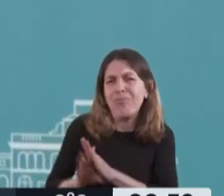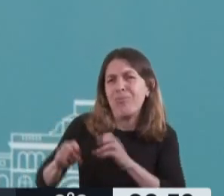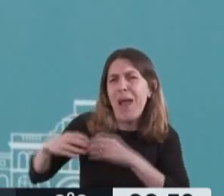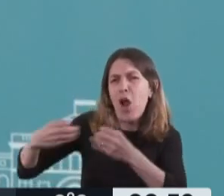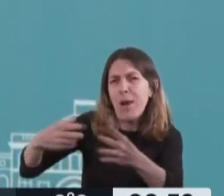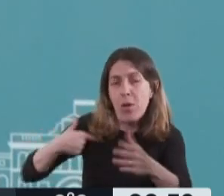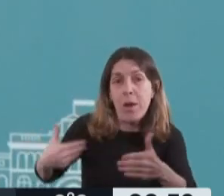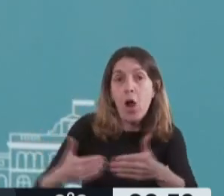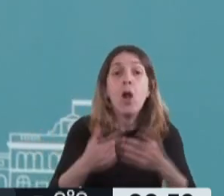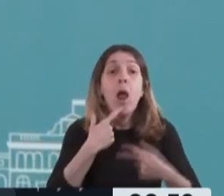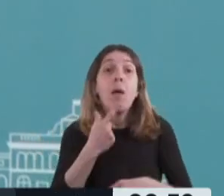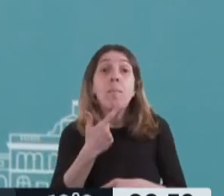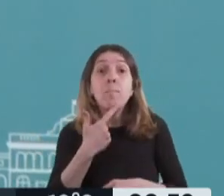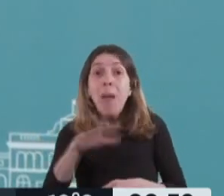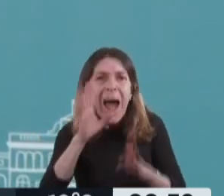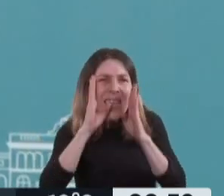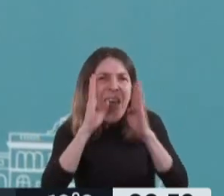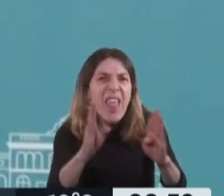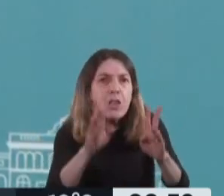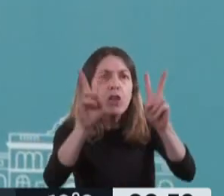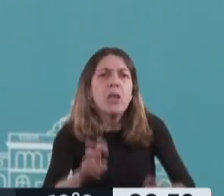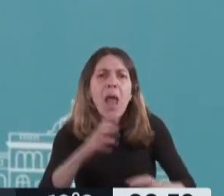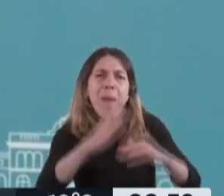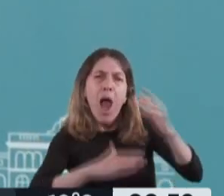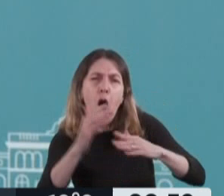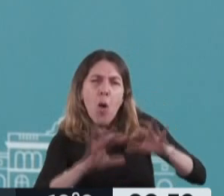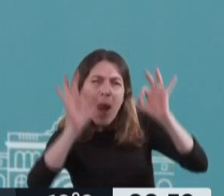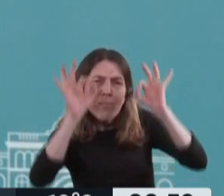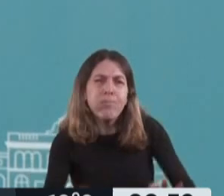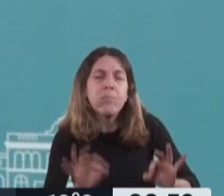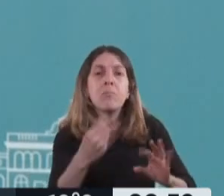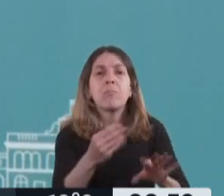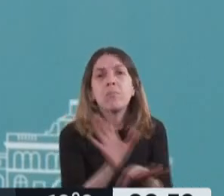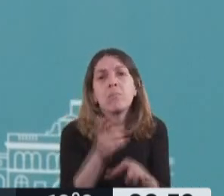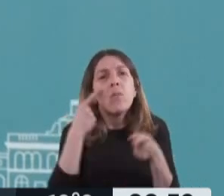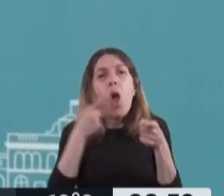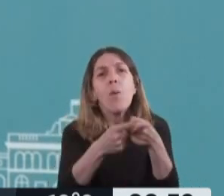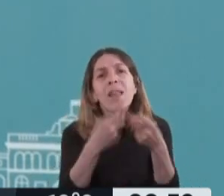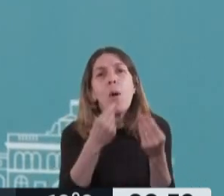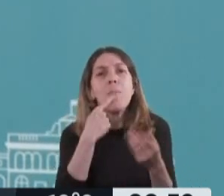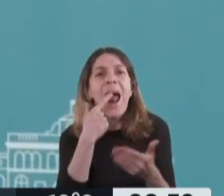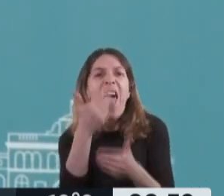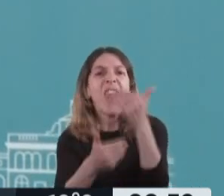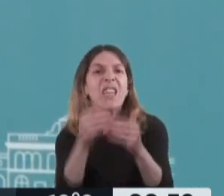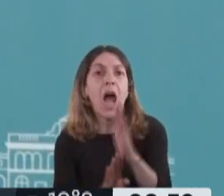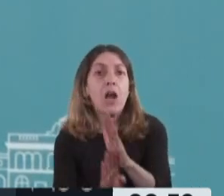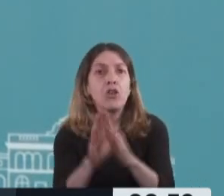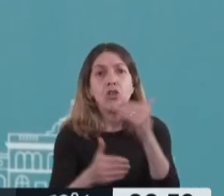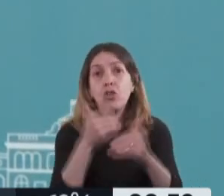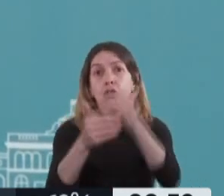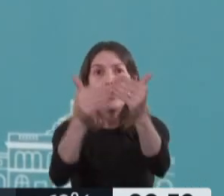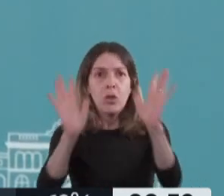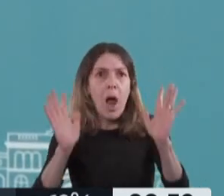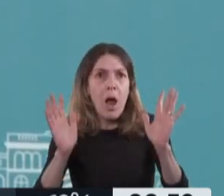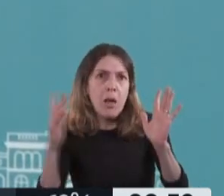estamos poniendo foco es en obras estratégicas que apuntalan el desarrollo que definen este